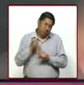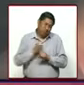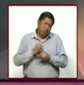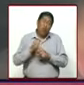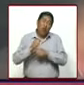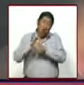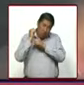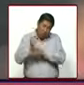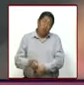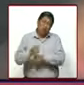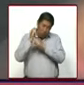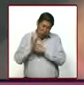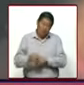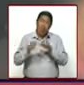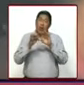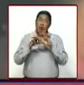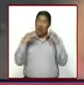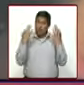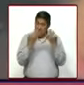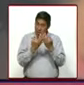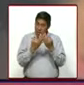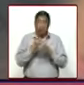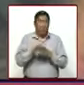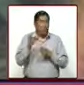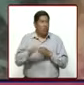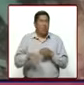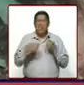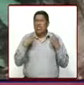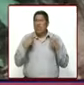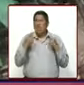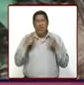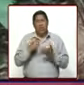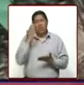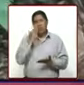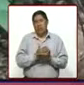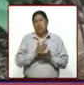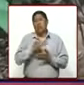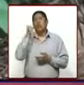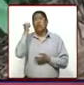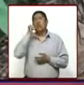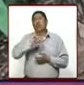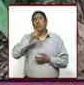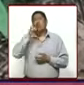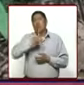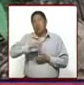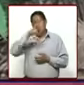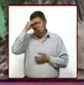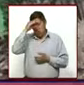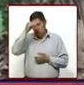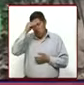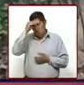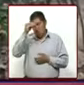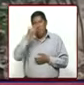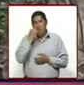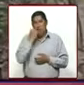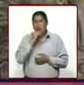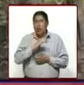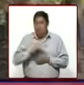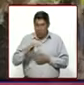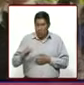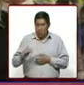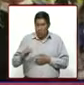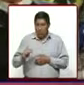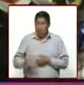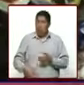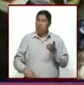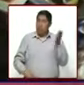bomberos. Las familias enteras se movilizan e intentan parar las llamas. Mujeres, hombres, hasta niños, usted puede ver